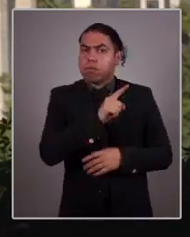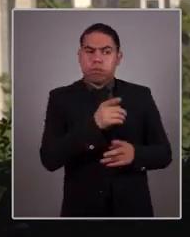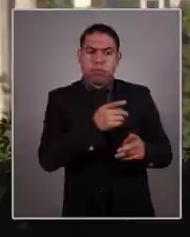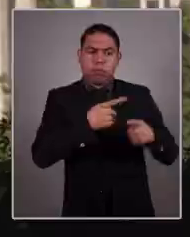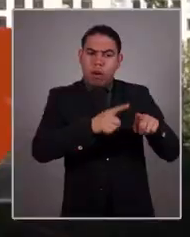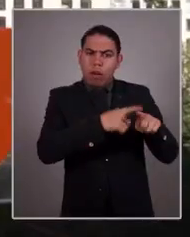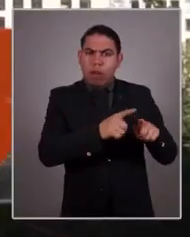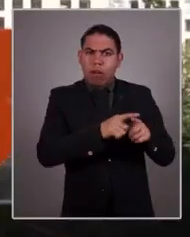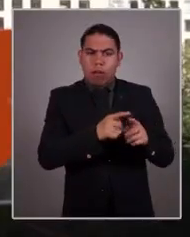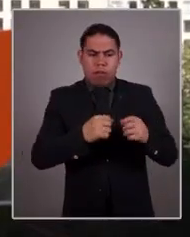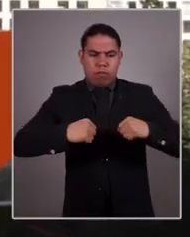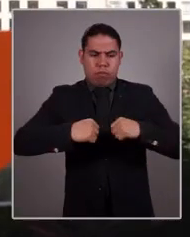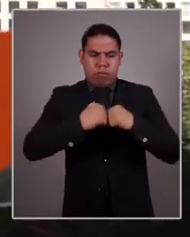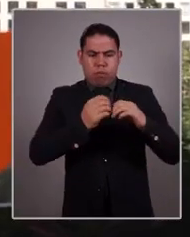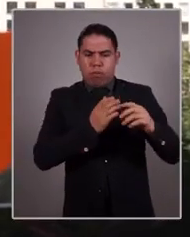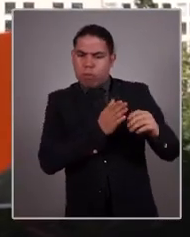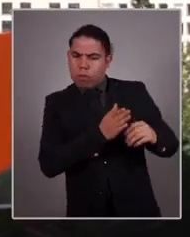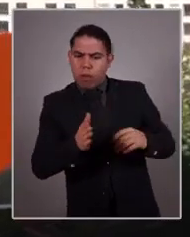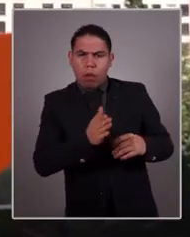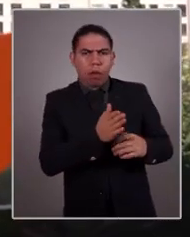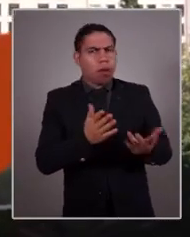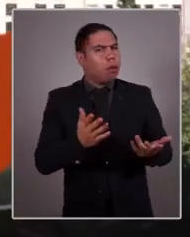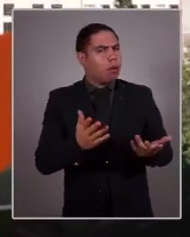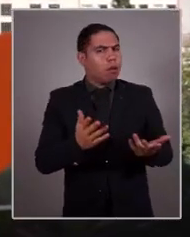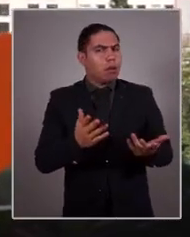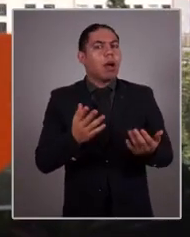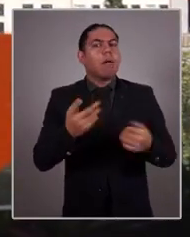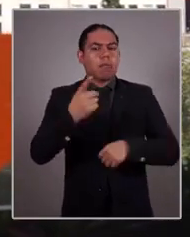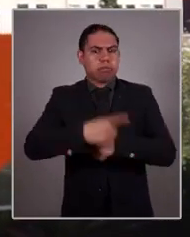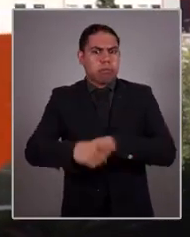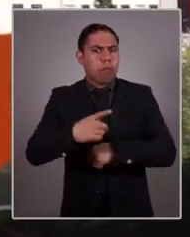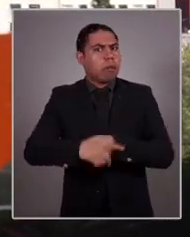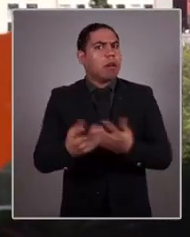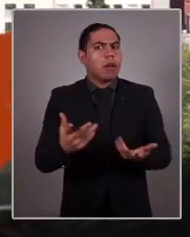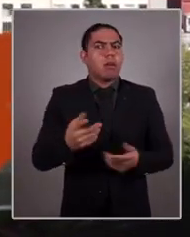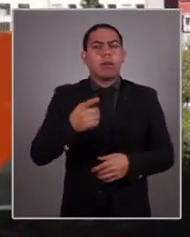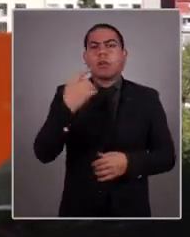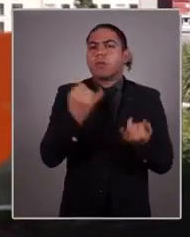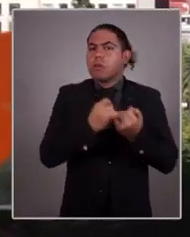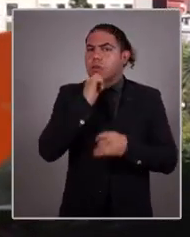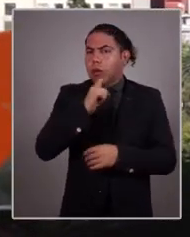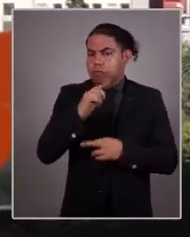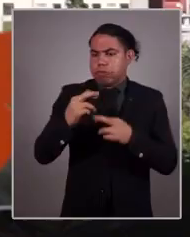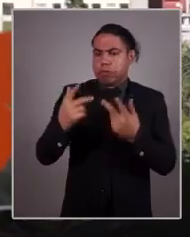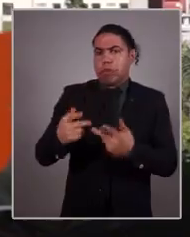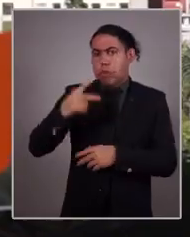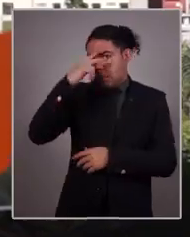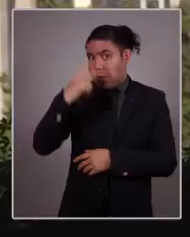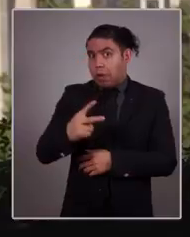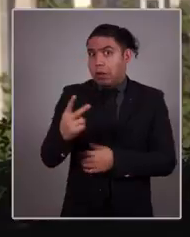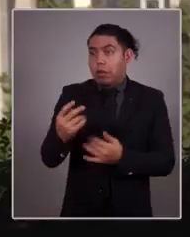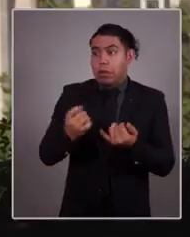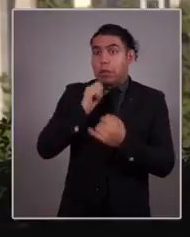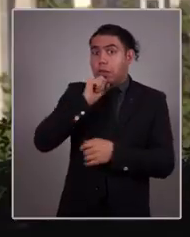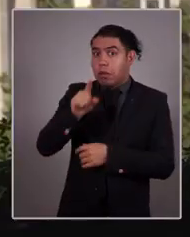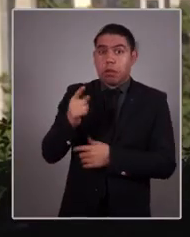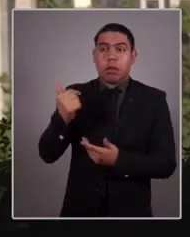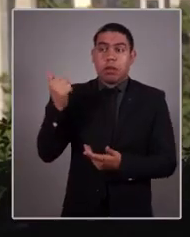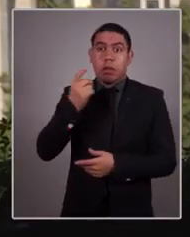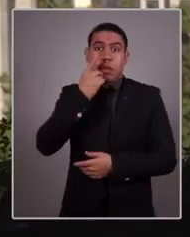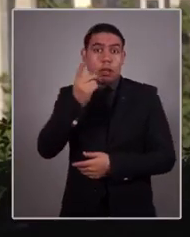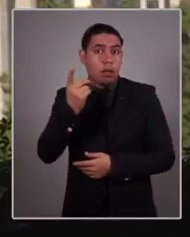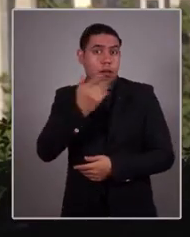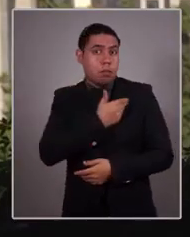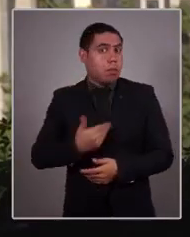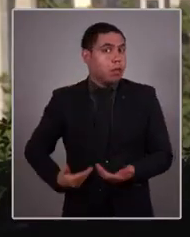divisiones ficticias entre las personas, a costa de dañar irreparablemente a México, como lo hace el presidente de la República. Eso es